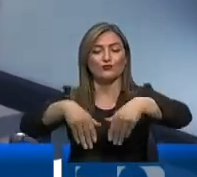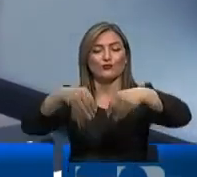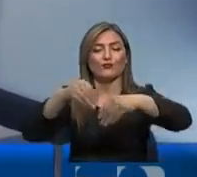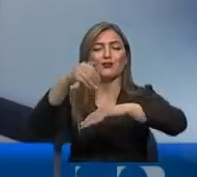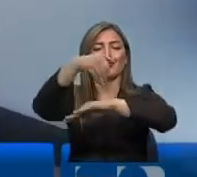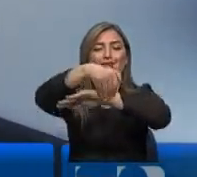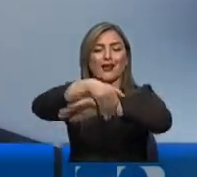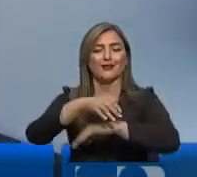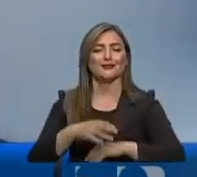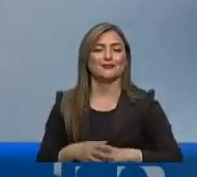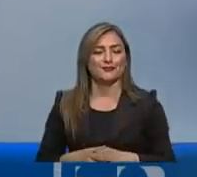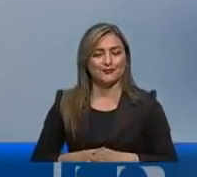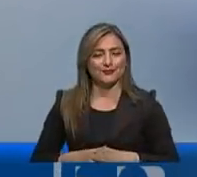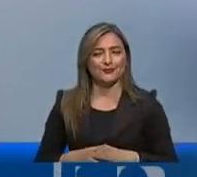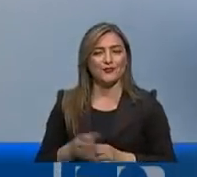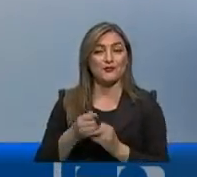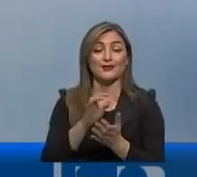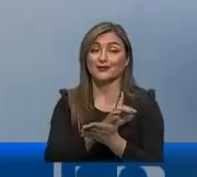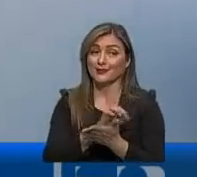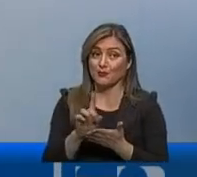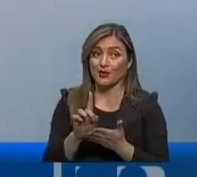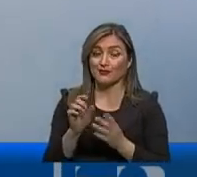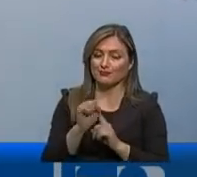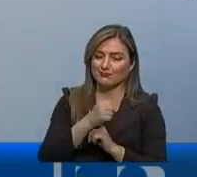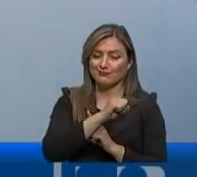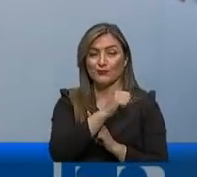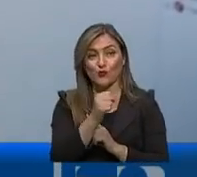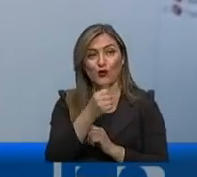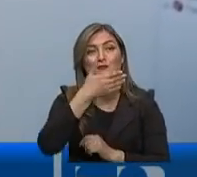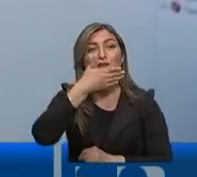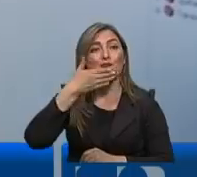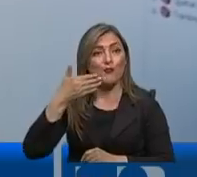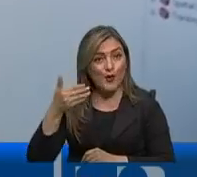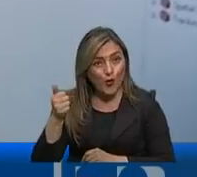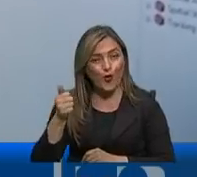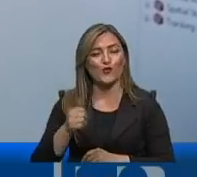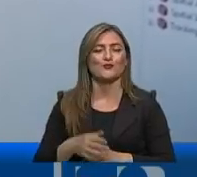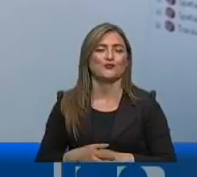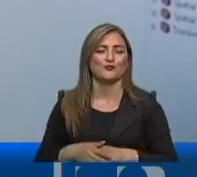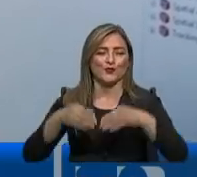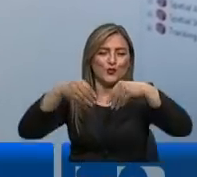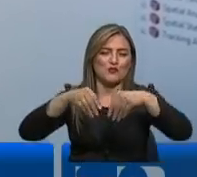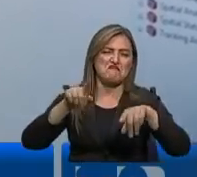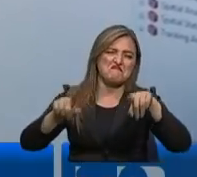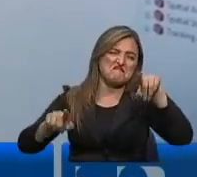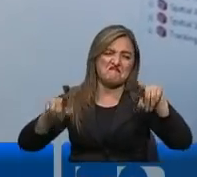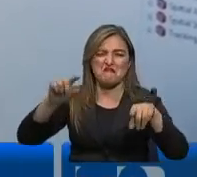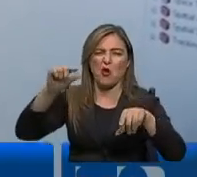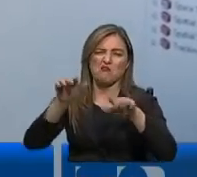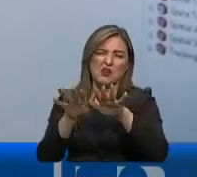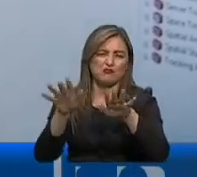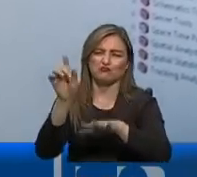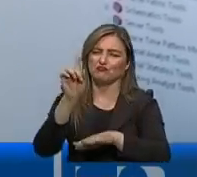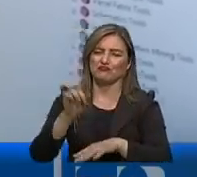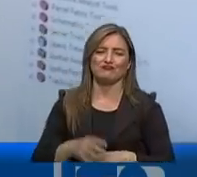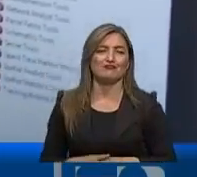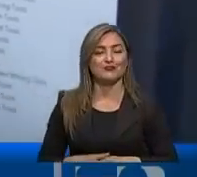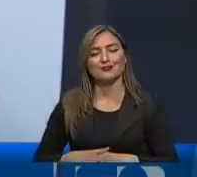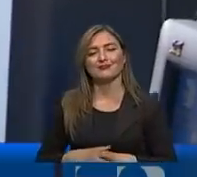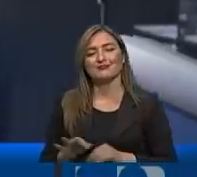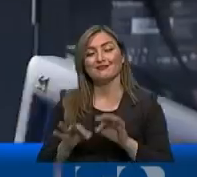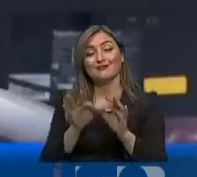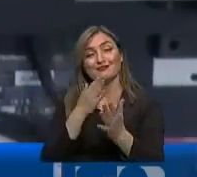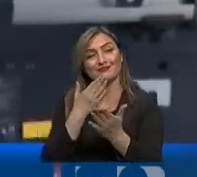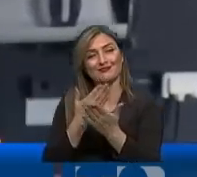en horas de la tarde, sin embargo, a partir del fin de semana la situación tendería a mejorar, esto quiere decir que las lluvias no serían tan generalizadas ni tan intensas. Perfecto,